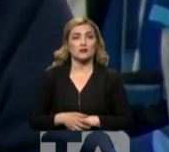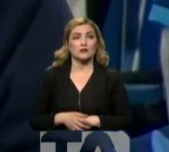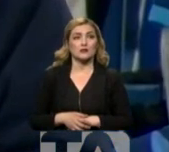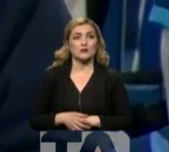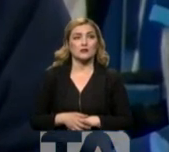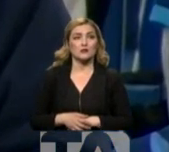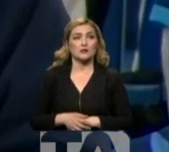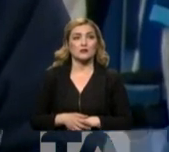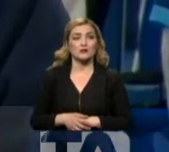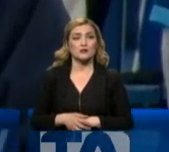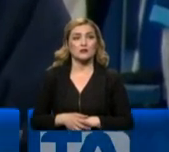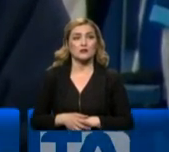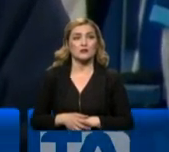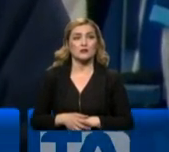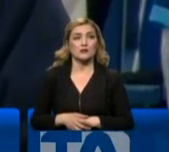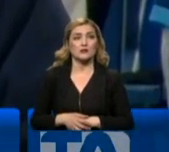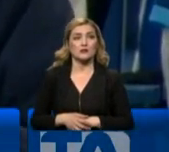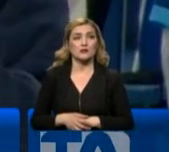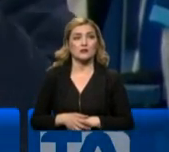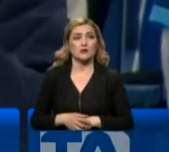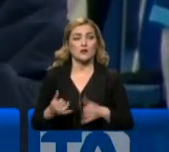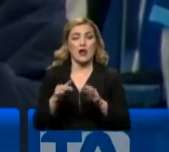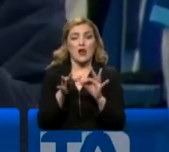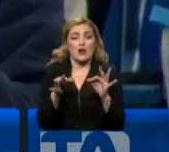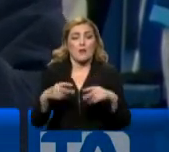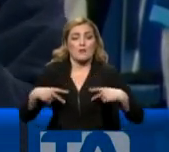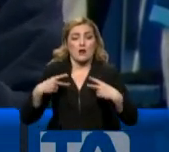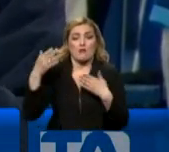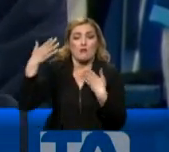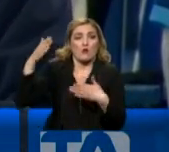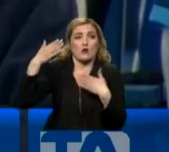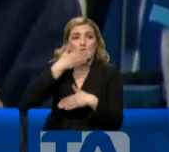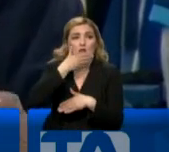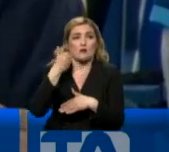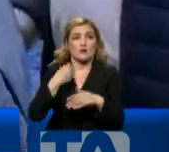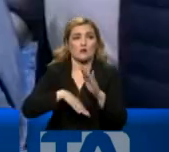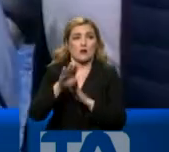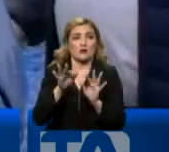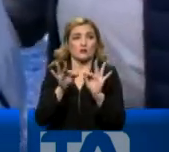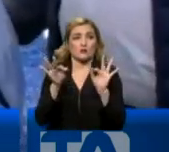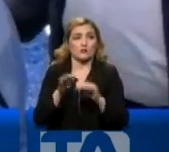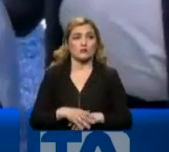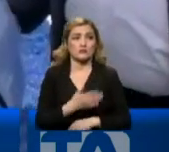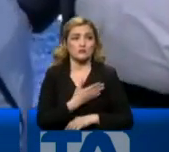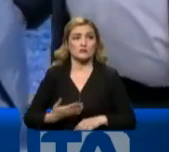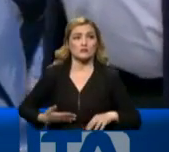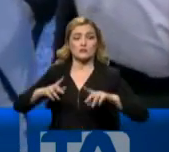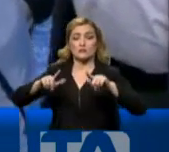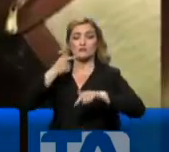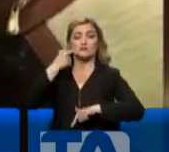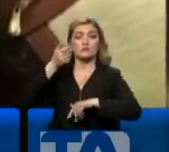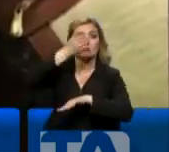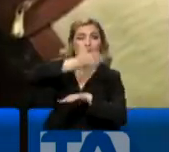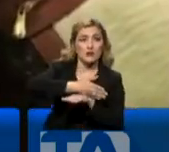Jugar limpio en la vida, esa es la condición. Y si eres político, muchísimo más todavía. Lo decía el presidente Lenín Moreno